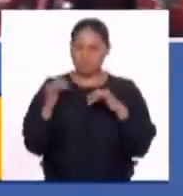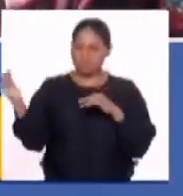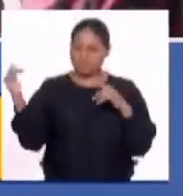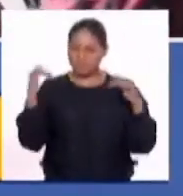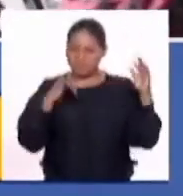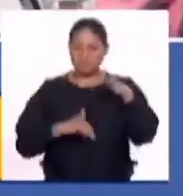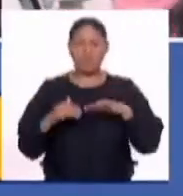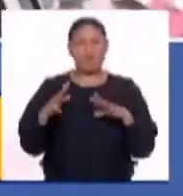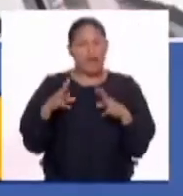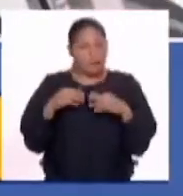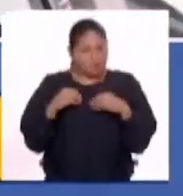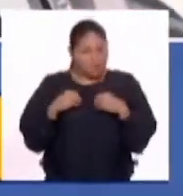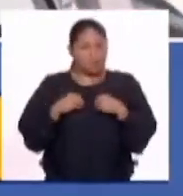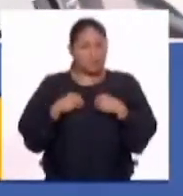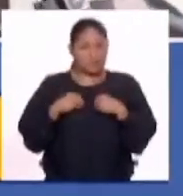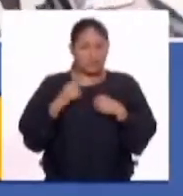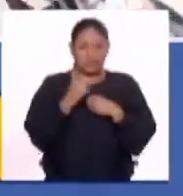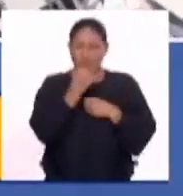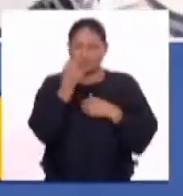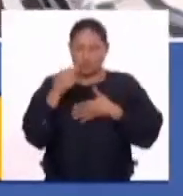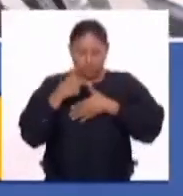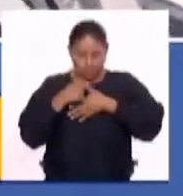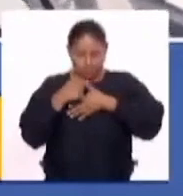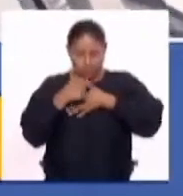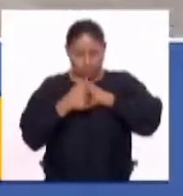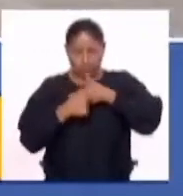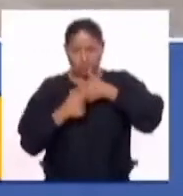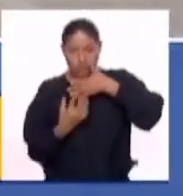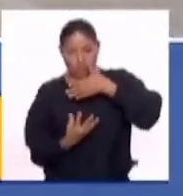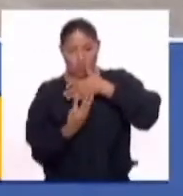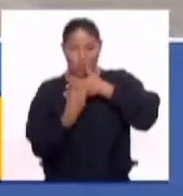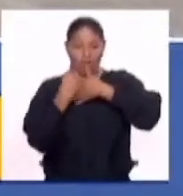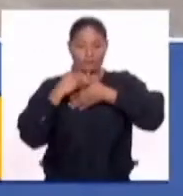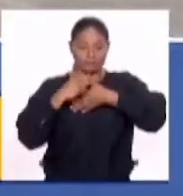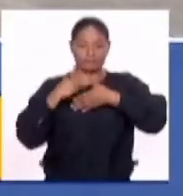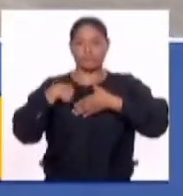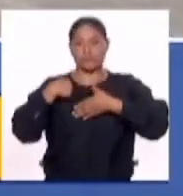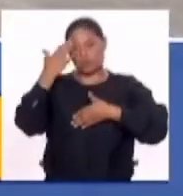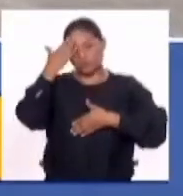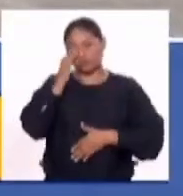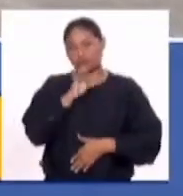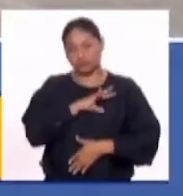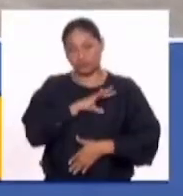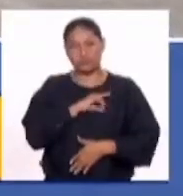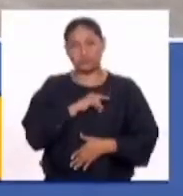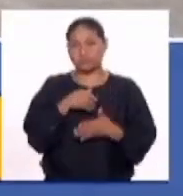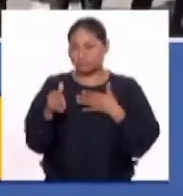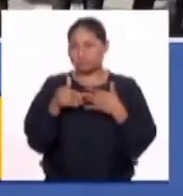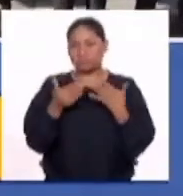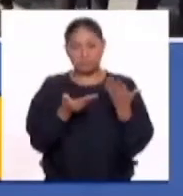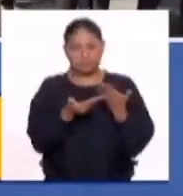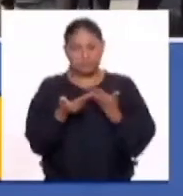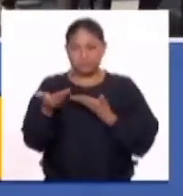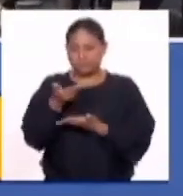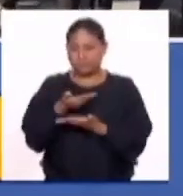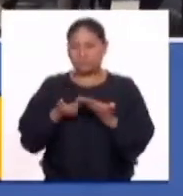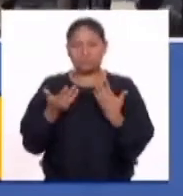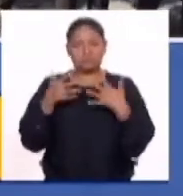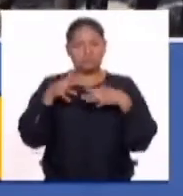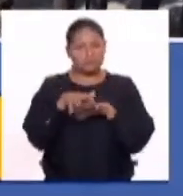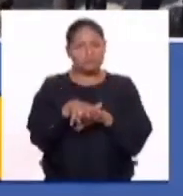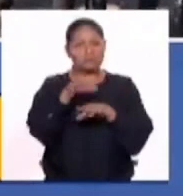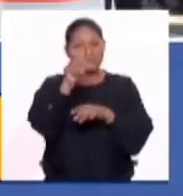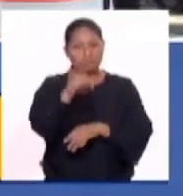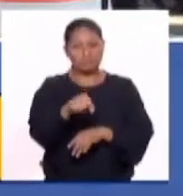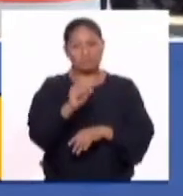no solamente latinoamericanos, en donde estas personas hoy son parte plena de la sociedad chilena. Lo que ha